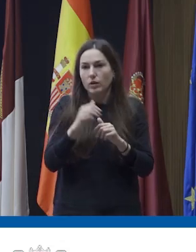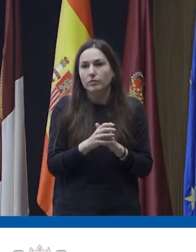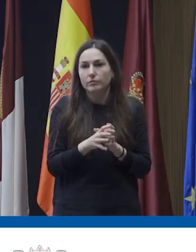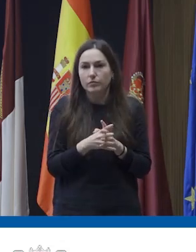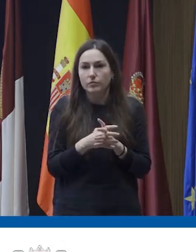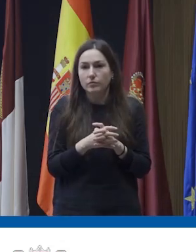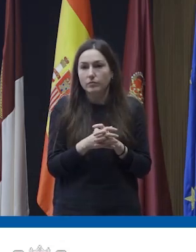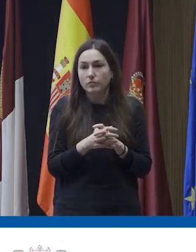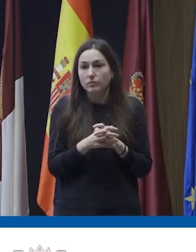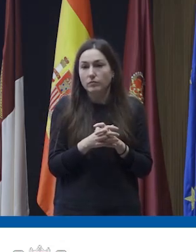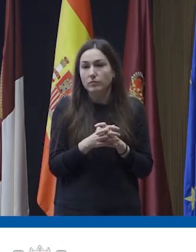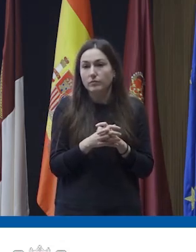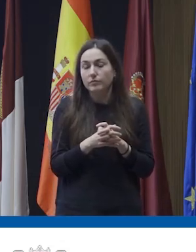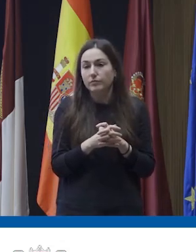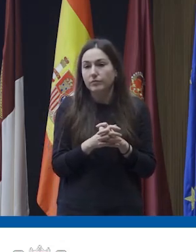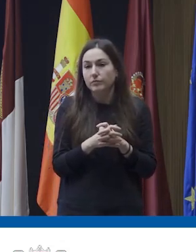Voy a levantar porque todo el mundo...